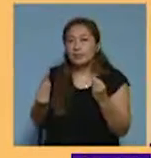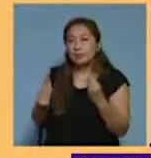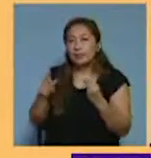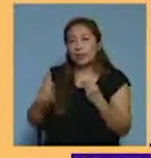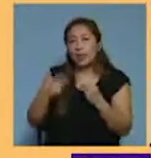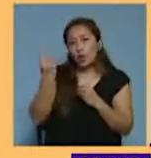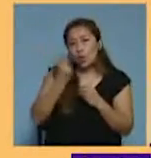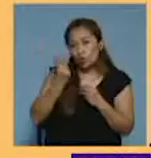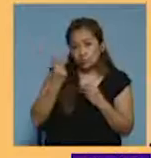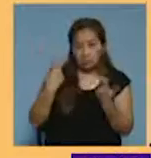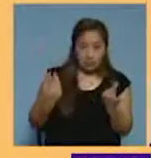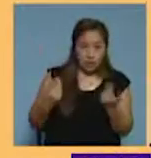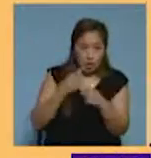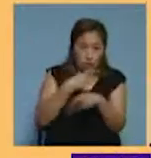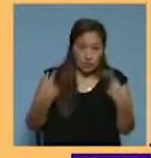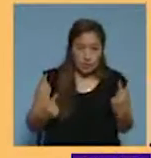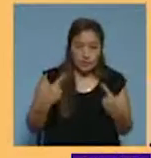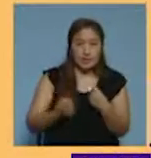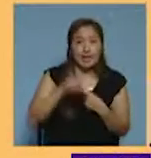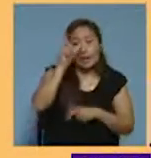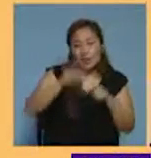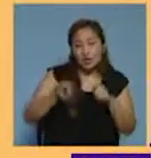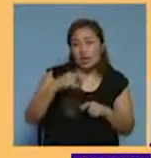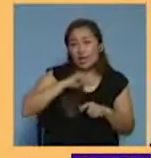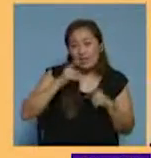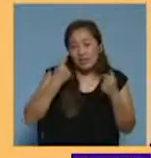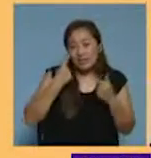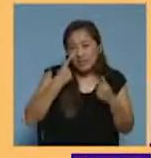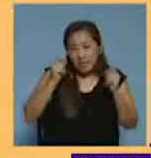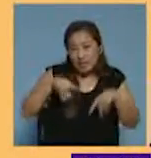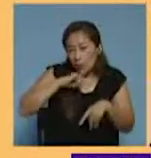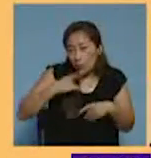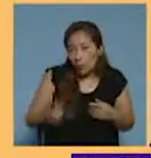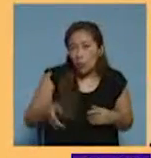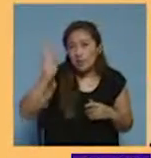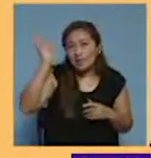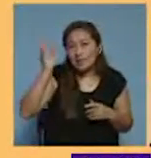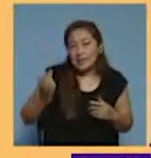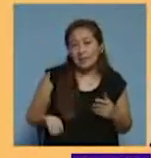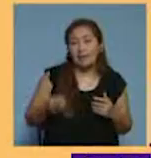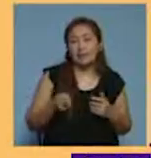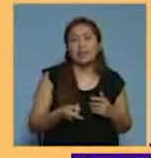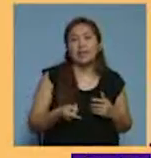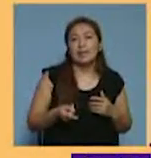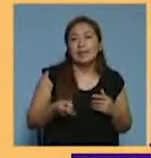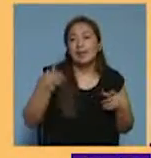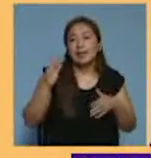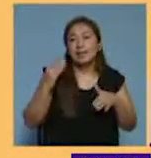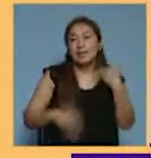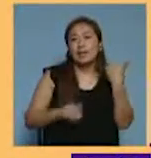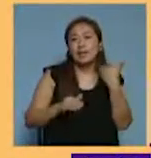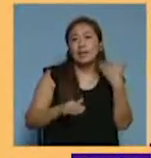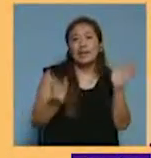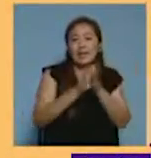dos partes una la del jujeño creo que ya lo adquirió a este a este ritmo de que el